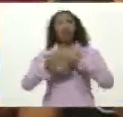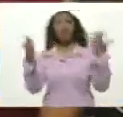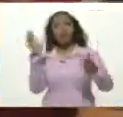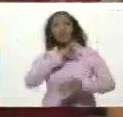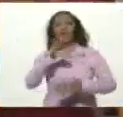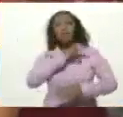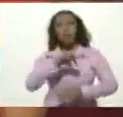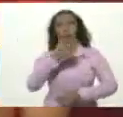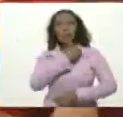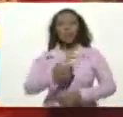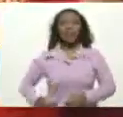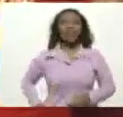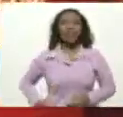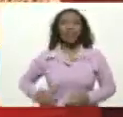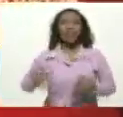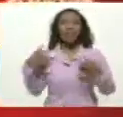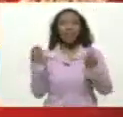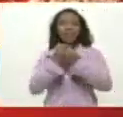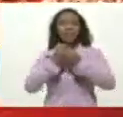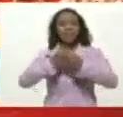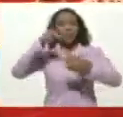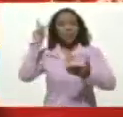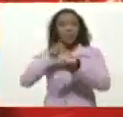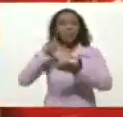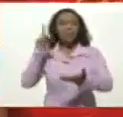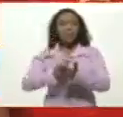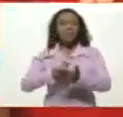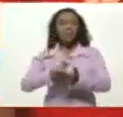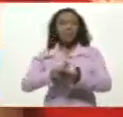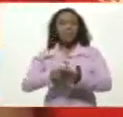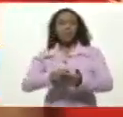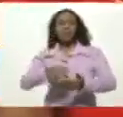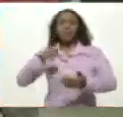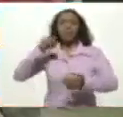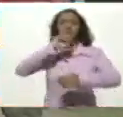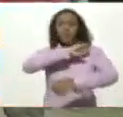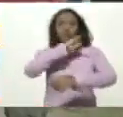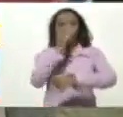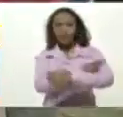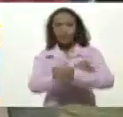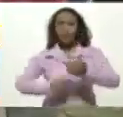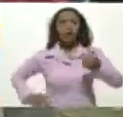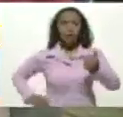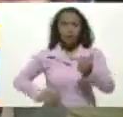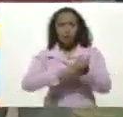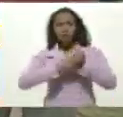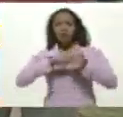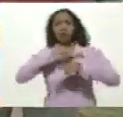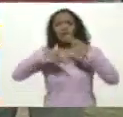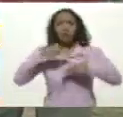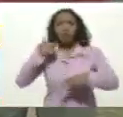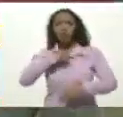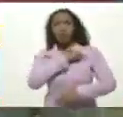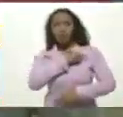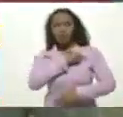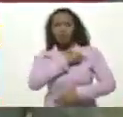presidente. Estamos aquí presentes. Restiado con nuestra revolución, señor